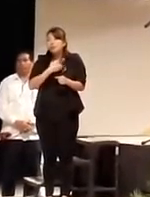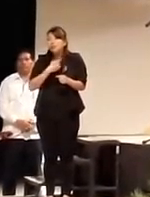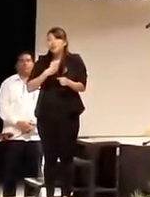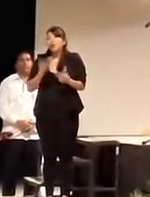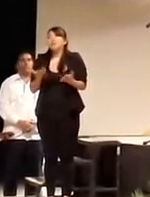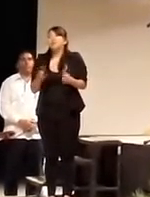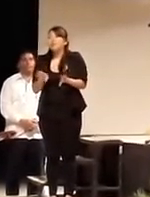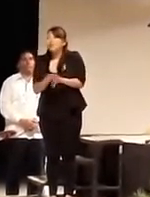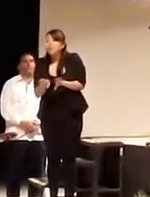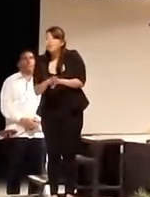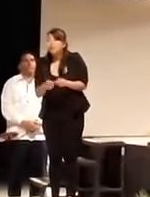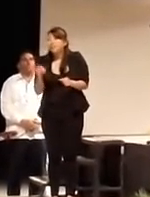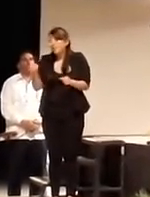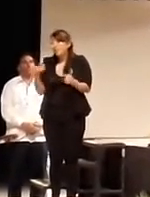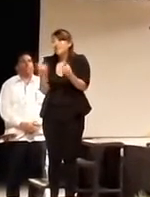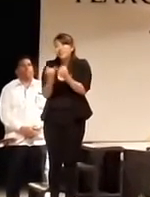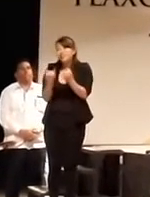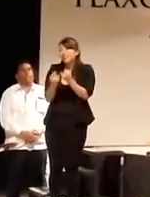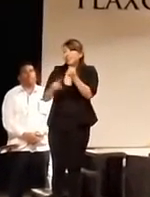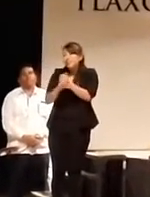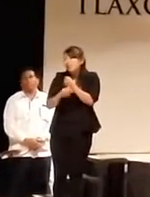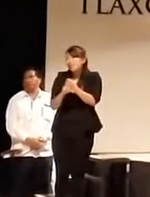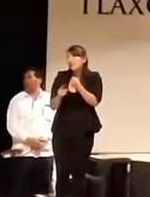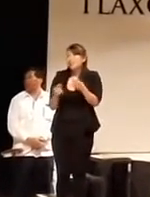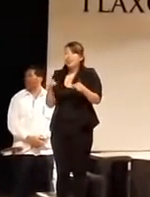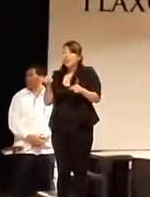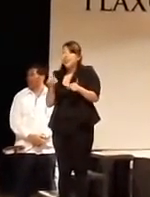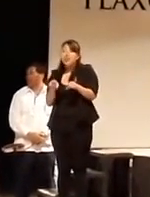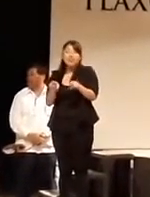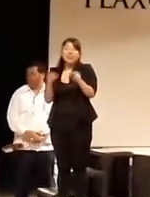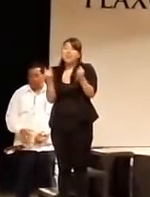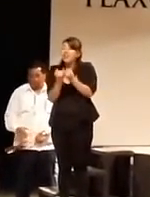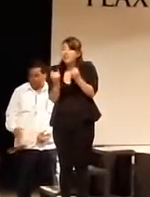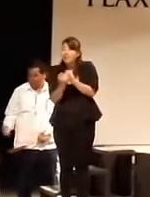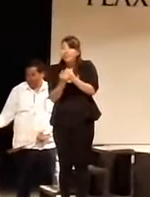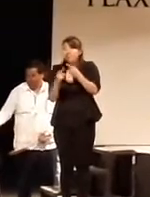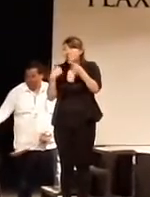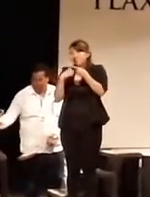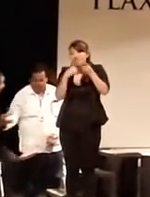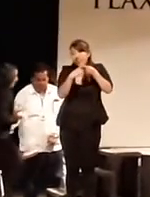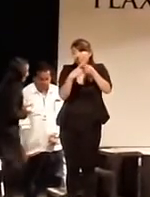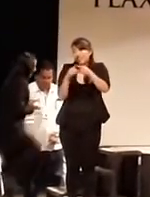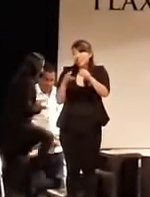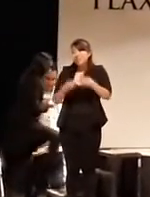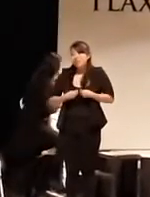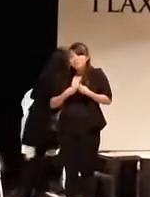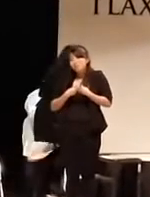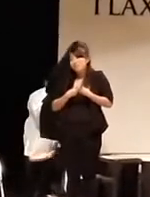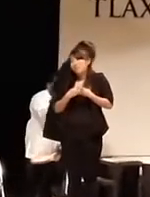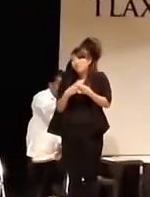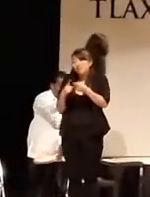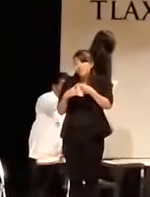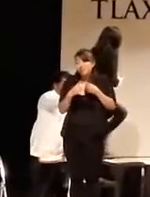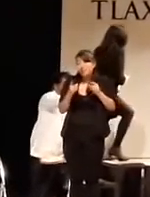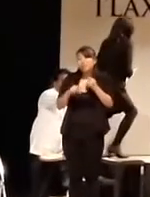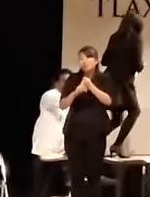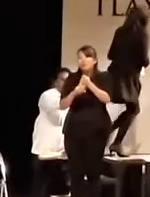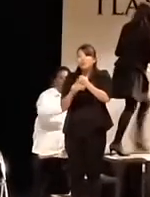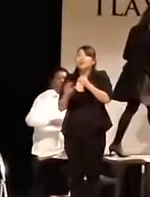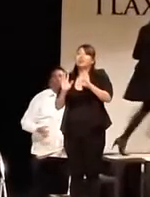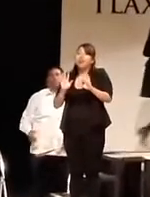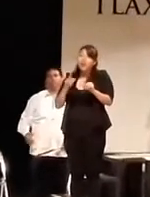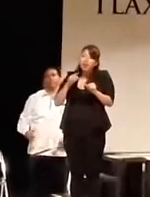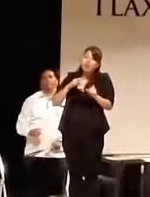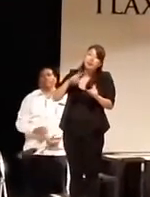reconocer al otro y gran parte de nuestros esfuerzos por enseñar queda disuelto en el trayecto escolar. La